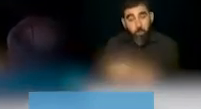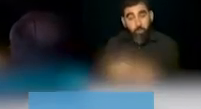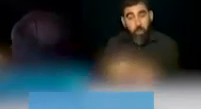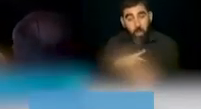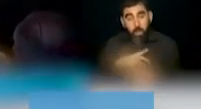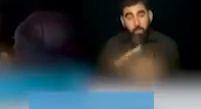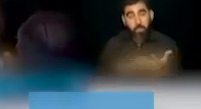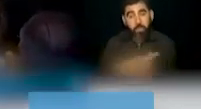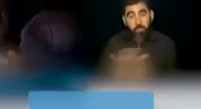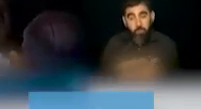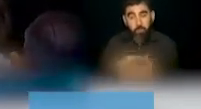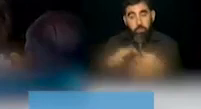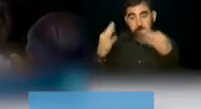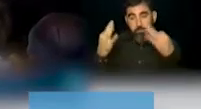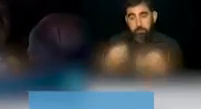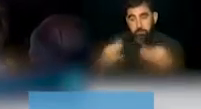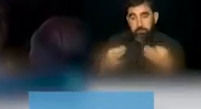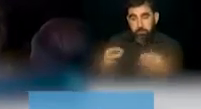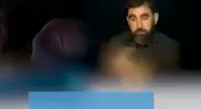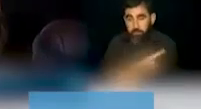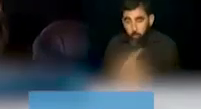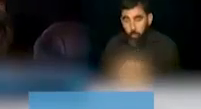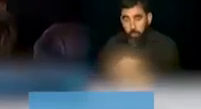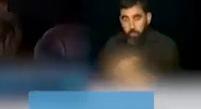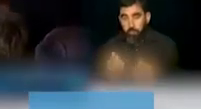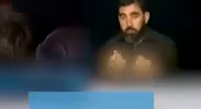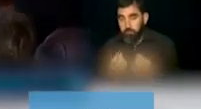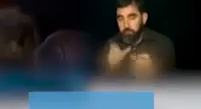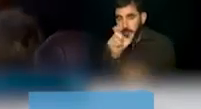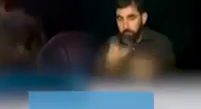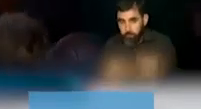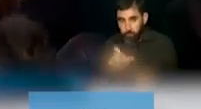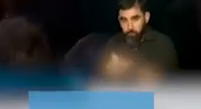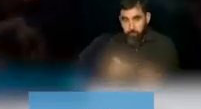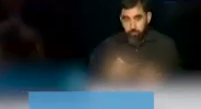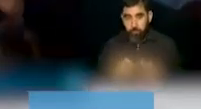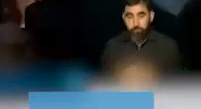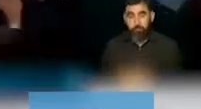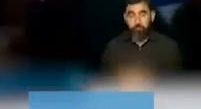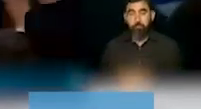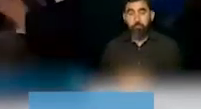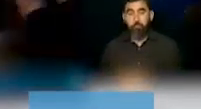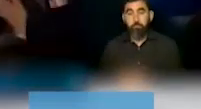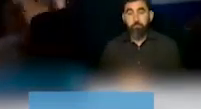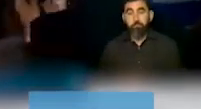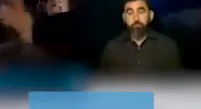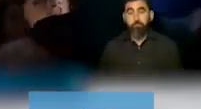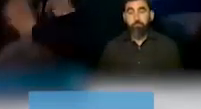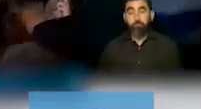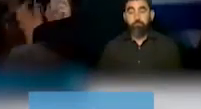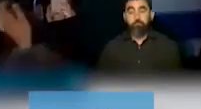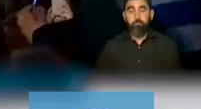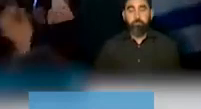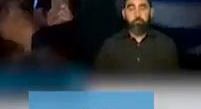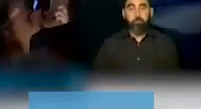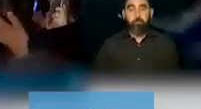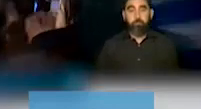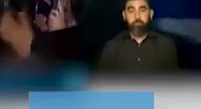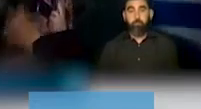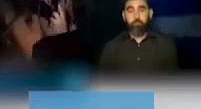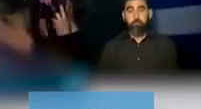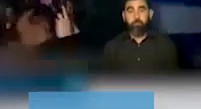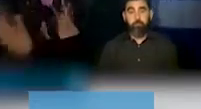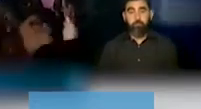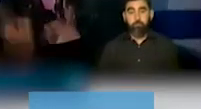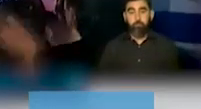¿sí? Hoy hasta es demasiado cercana a veces ese zoom que hacen los medios. Pero yo diría lo siguiente, a ver qué les parece. ¿No